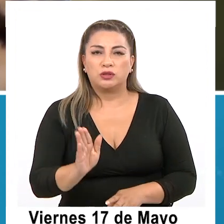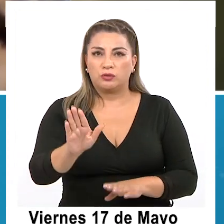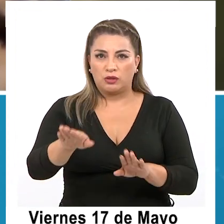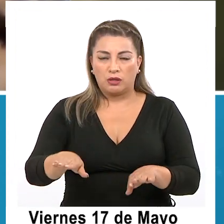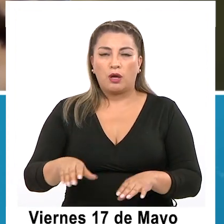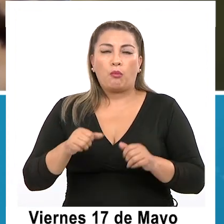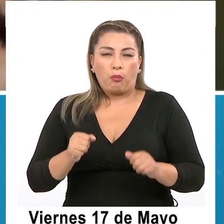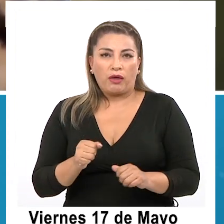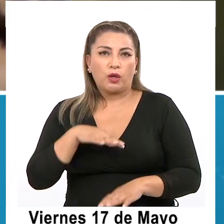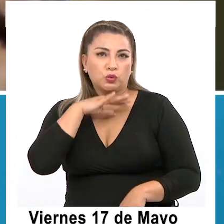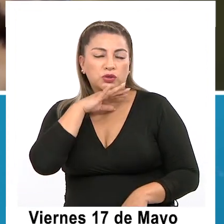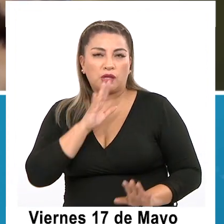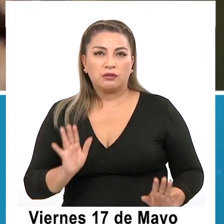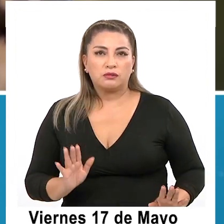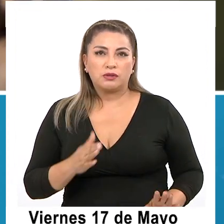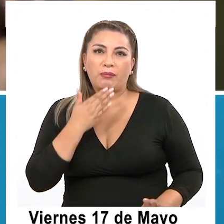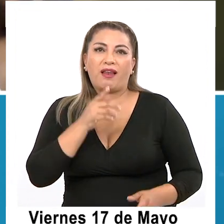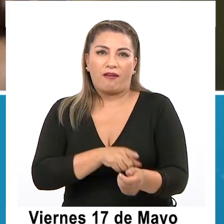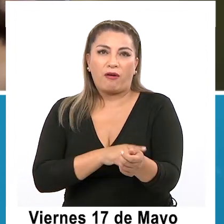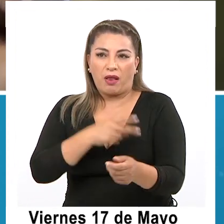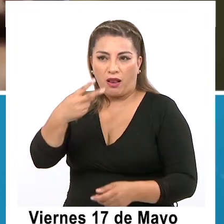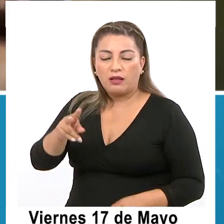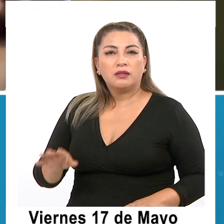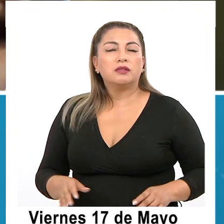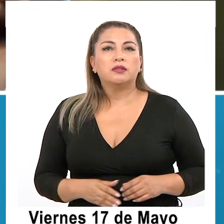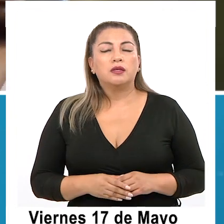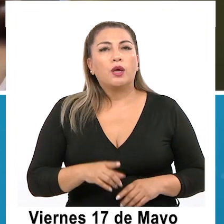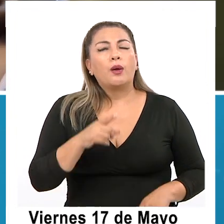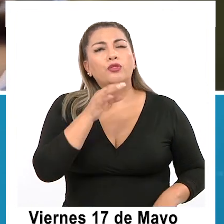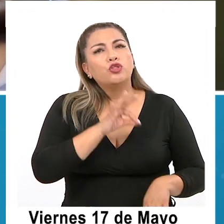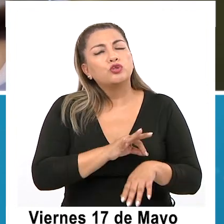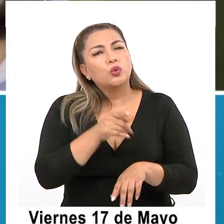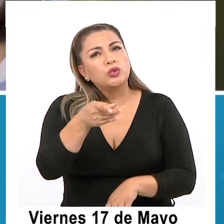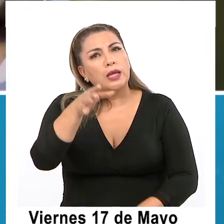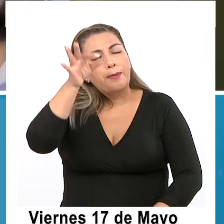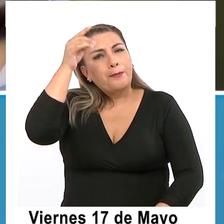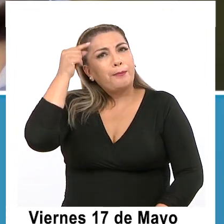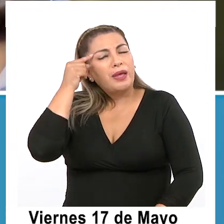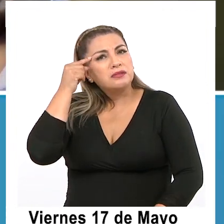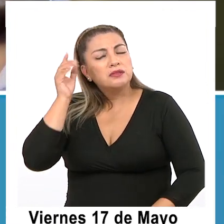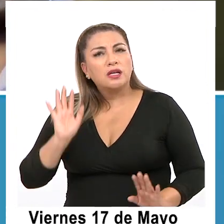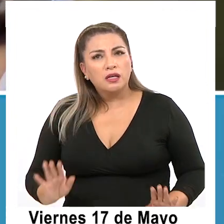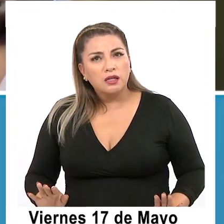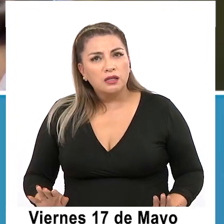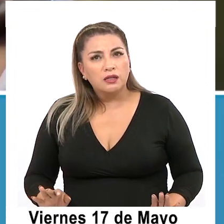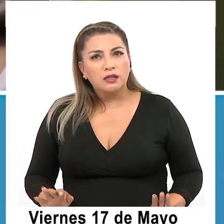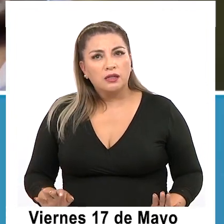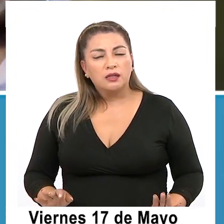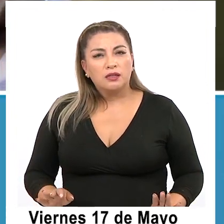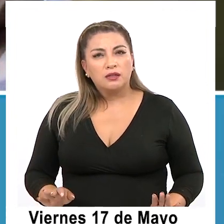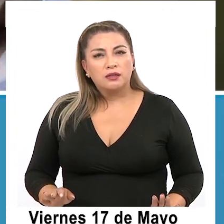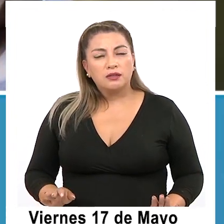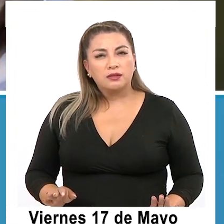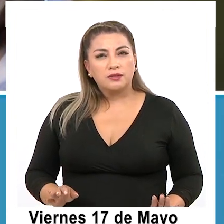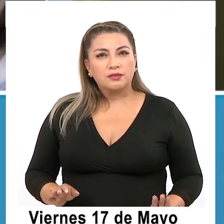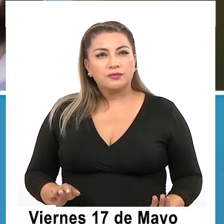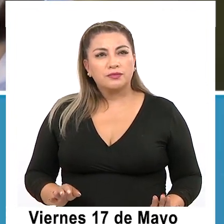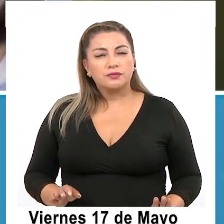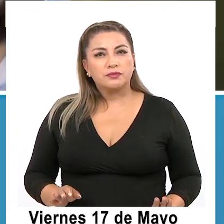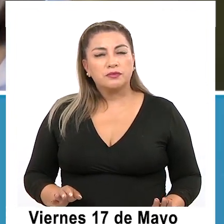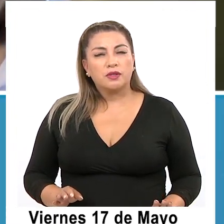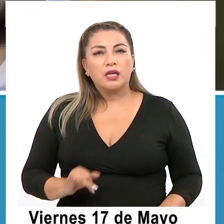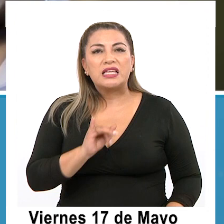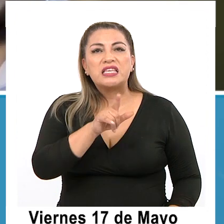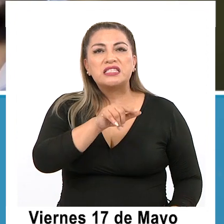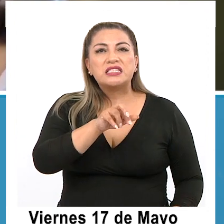disponibles para sus herederos. Doctor, ¿y usted considera, ya casi cerrando la entrevista, usted considera que estar en